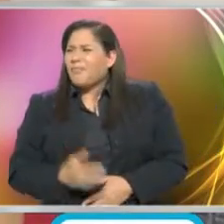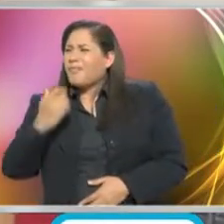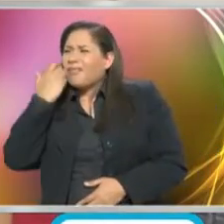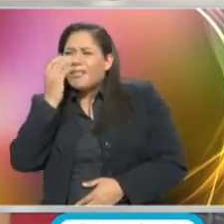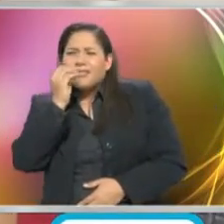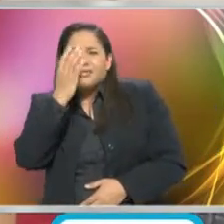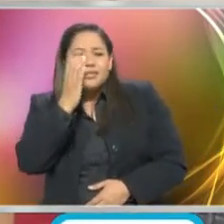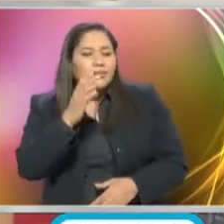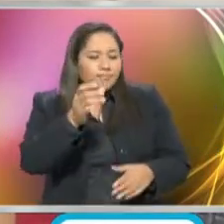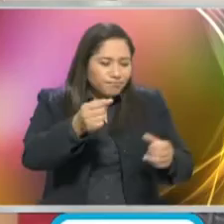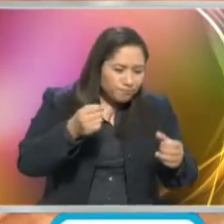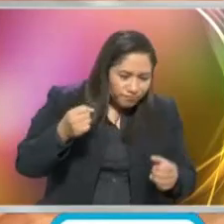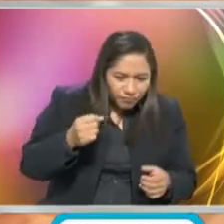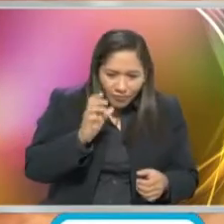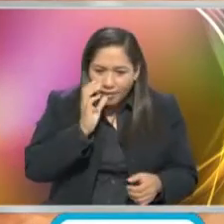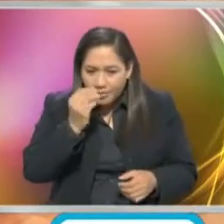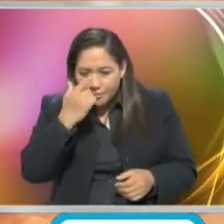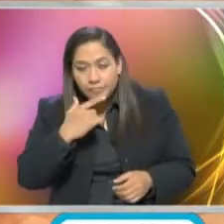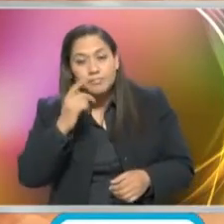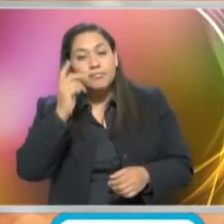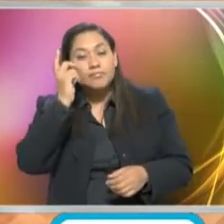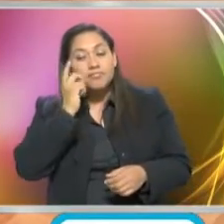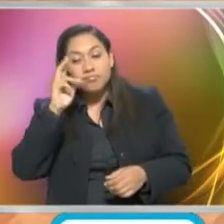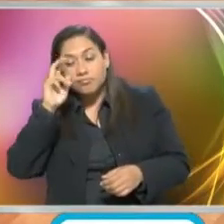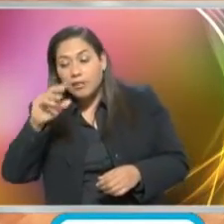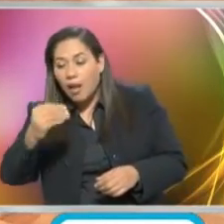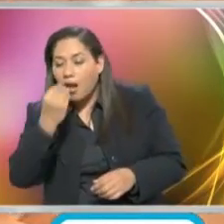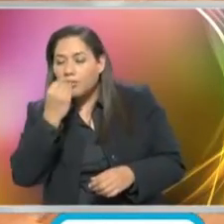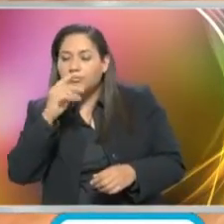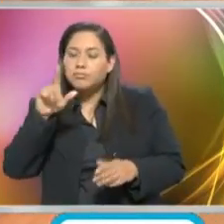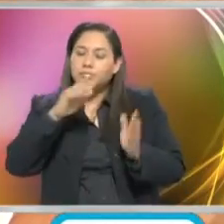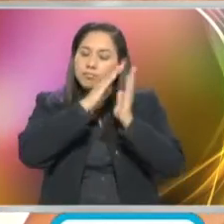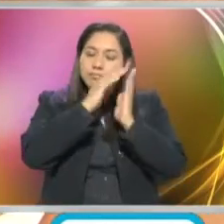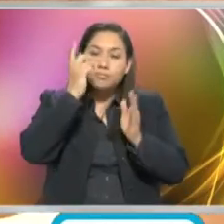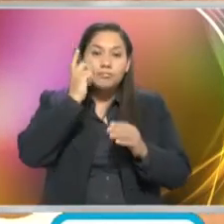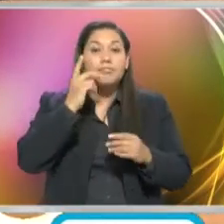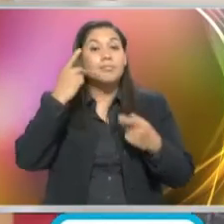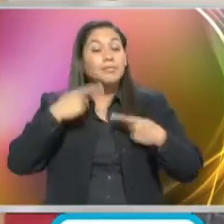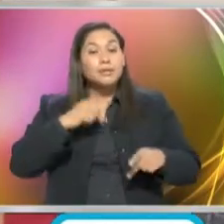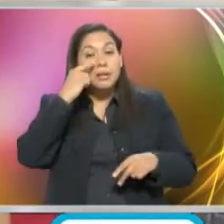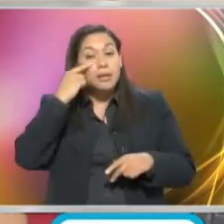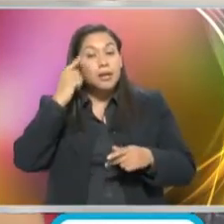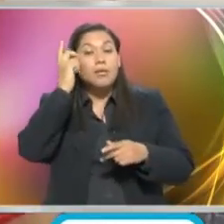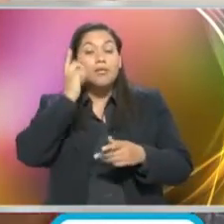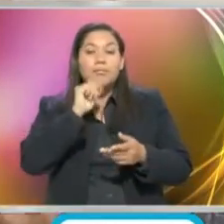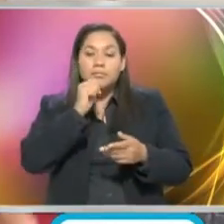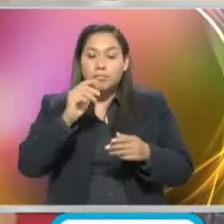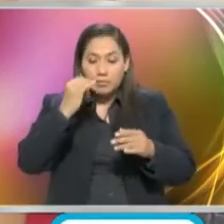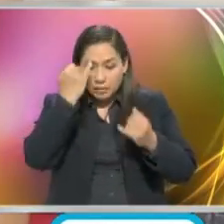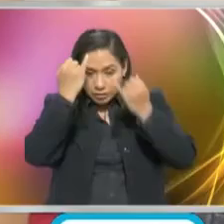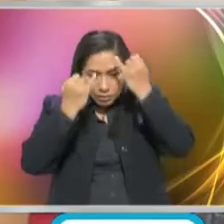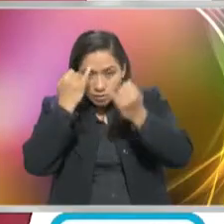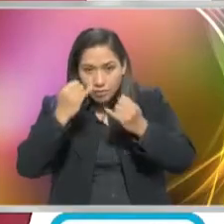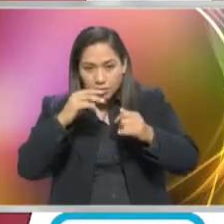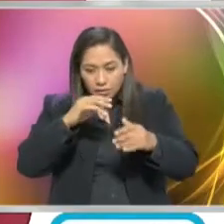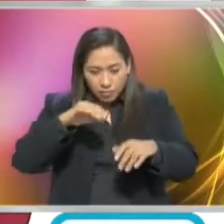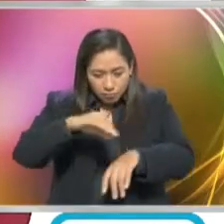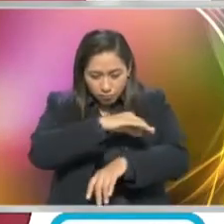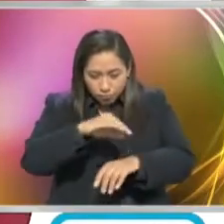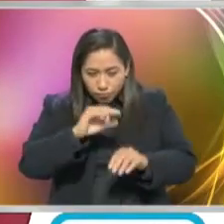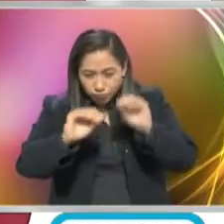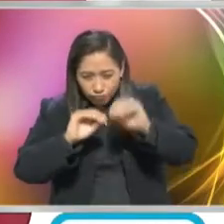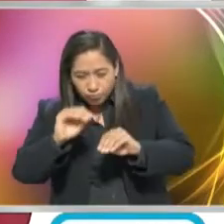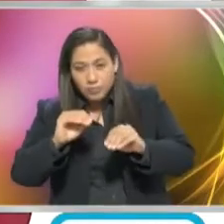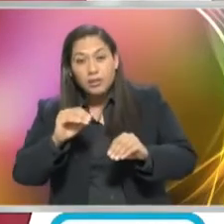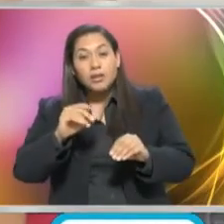claro. cualquier cosa porque ya te dio sueño, te levantas, vas al O refri. y- aquella persona que se desvela, un Sí. diseñador gráfico, alguien que trabaja en la noche, Sí.